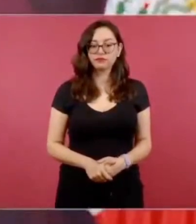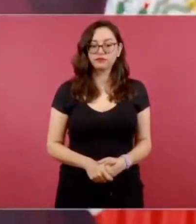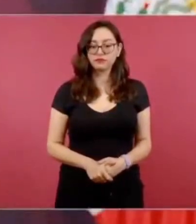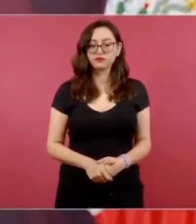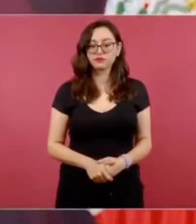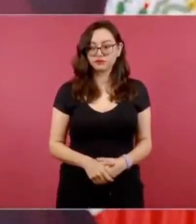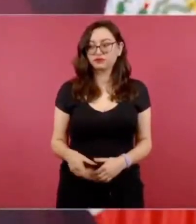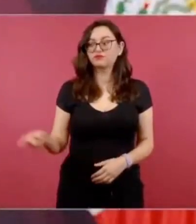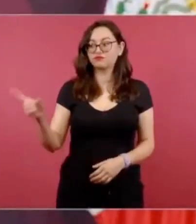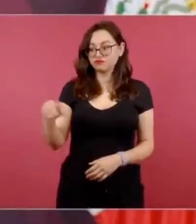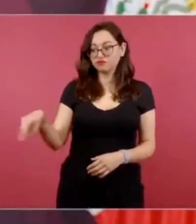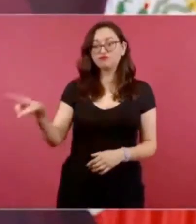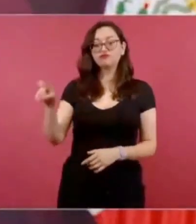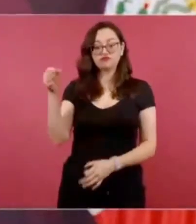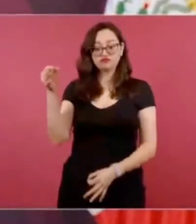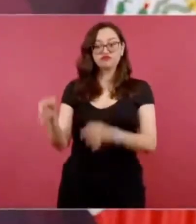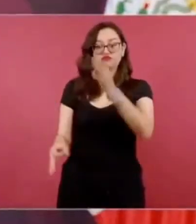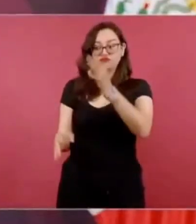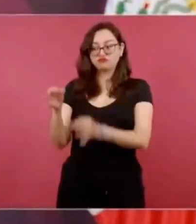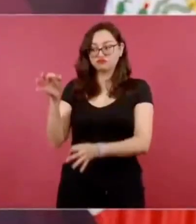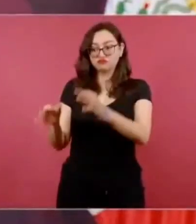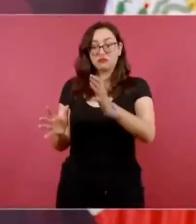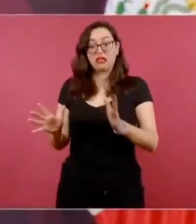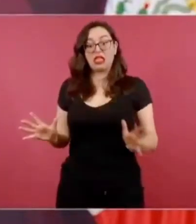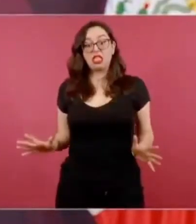ellos son los que están promoviendo esto.